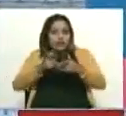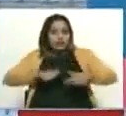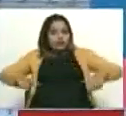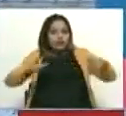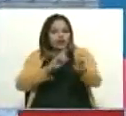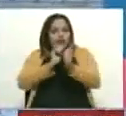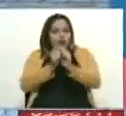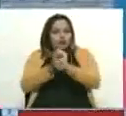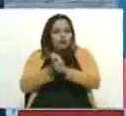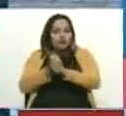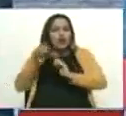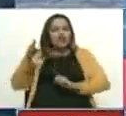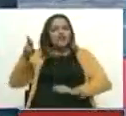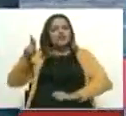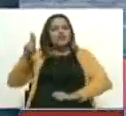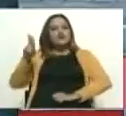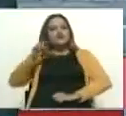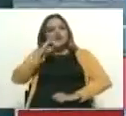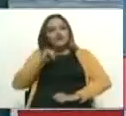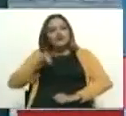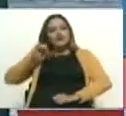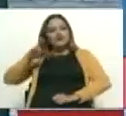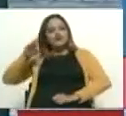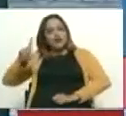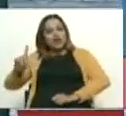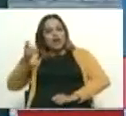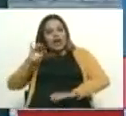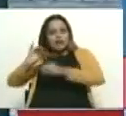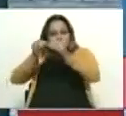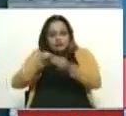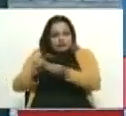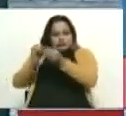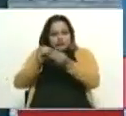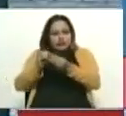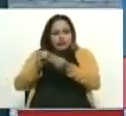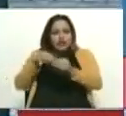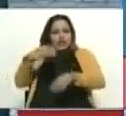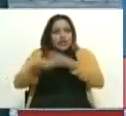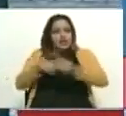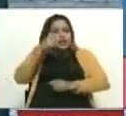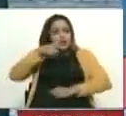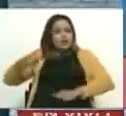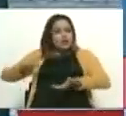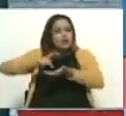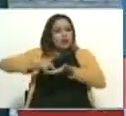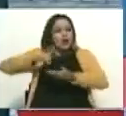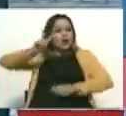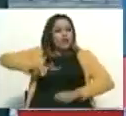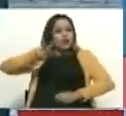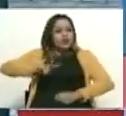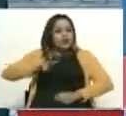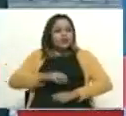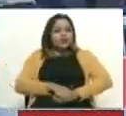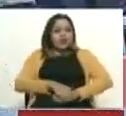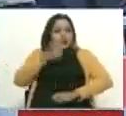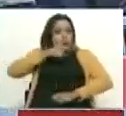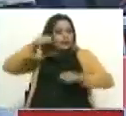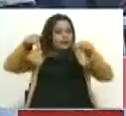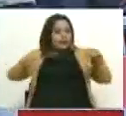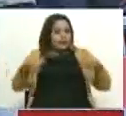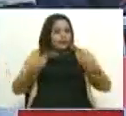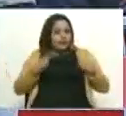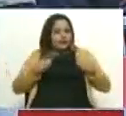Brusual es una obra que fue diseñada directamente e impuesta por el pueblo de la parroquia El Valle, por el pueblo de Brusual, por el pueblo